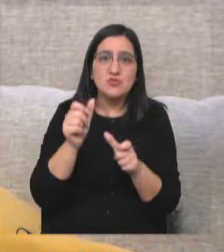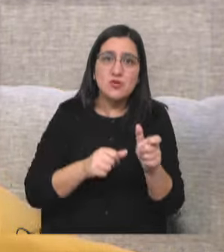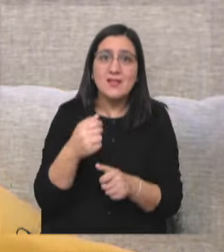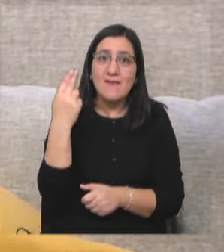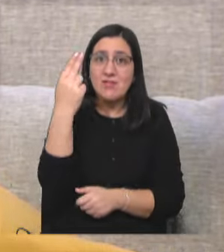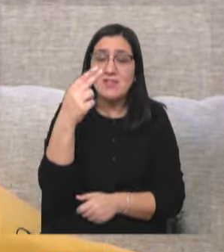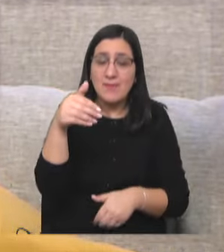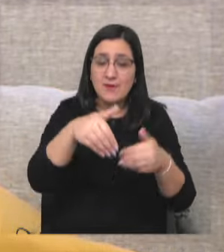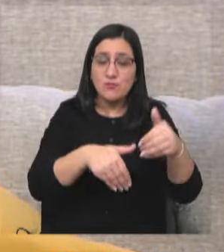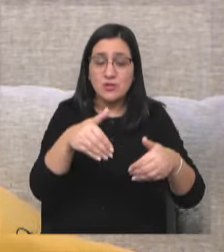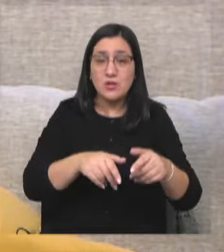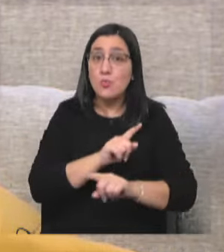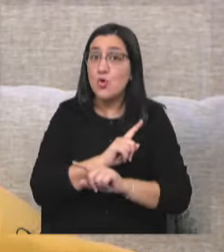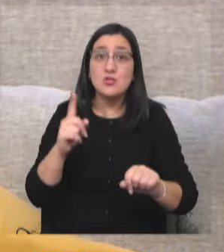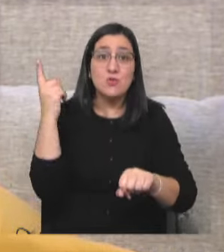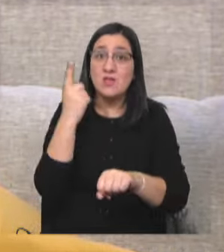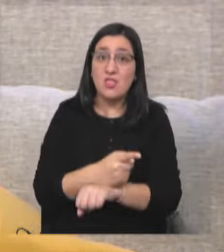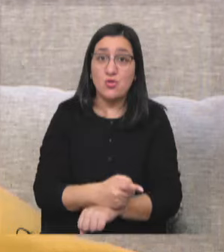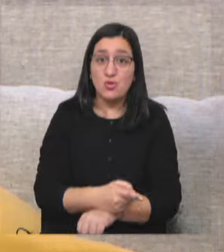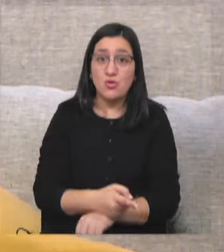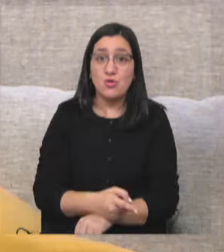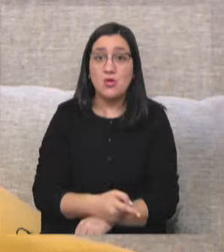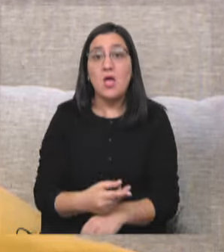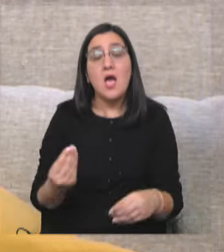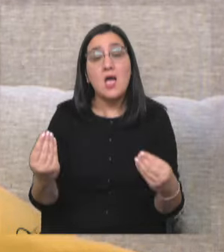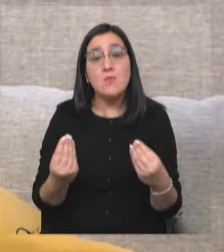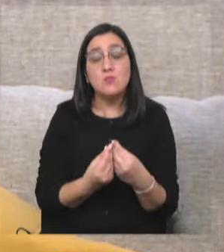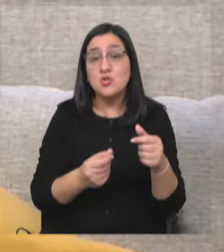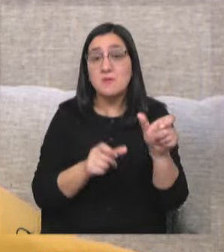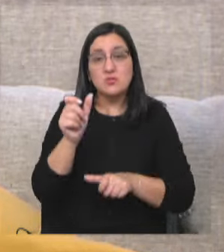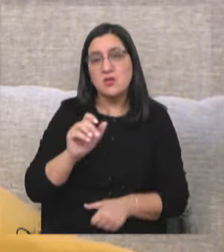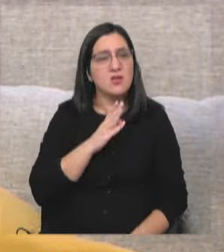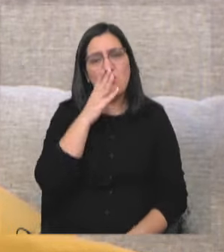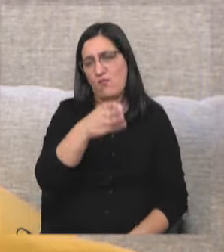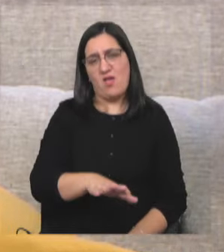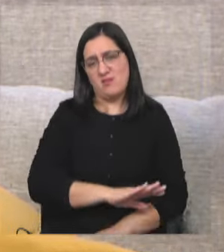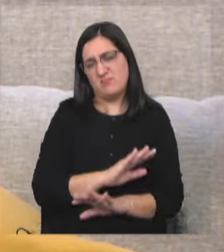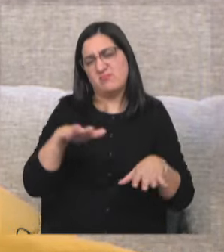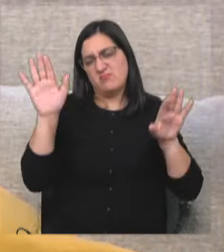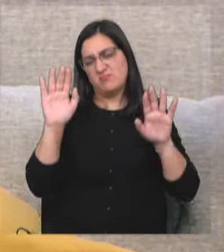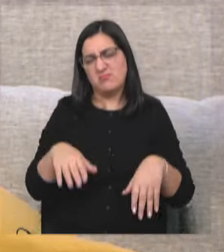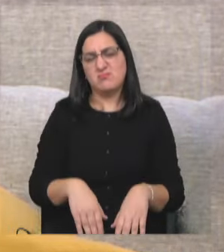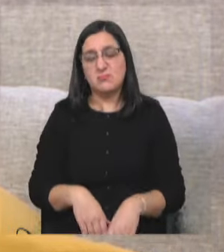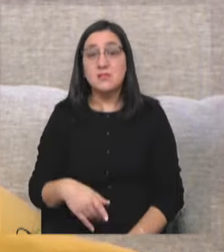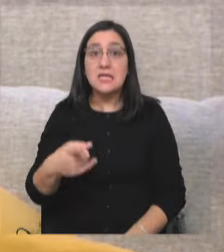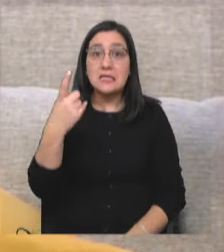votar y que como no es obligatorio, hay un montón de gente que no va a ir. Y ayer lo